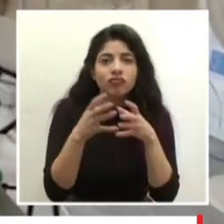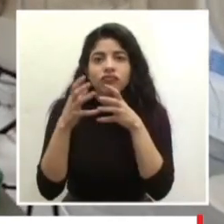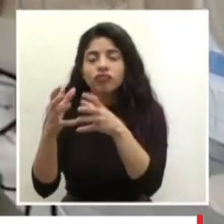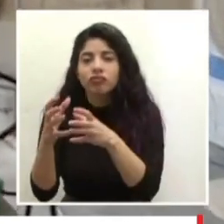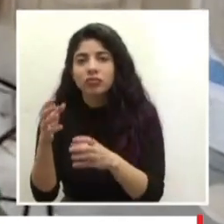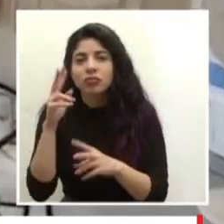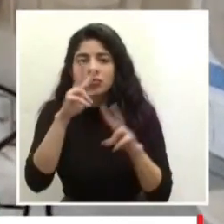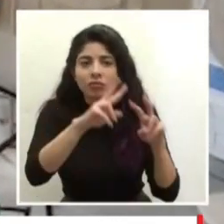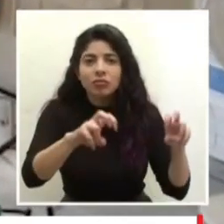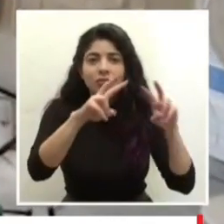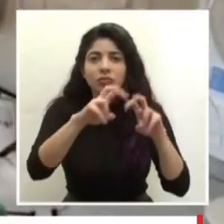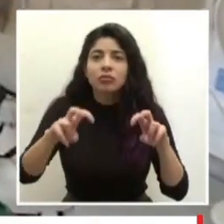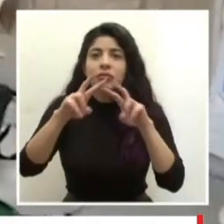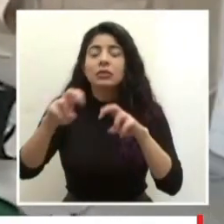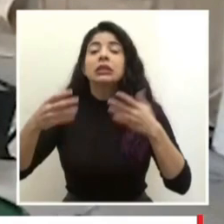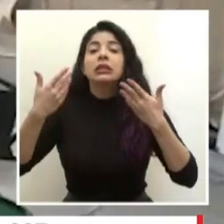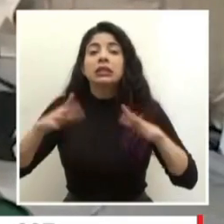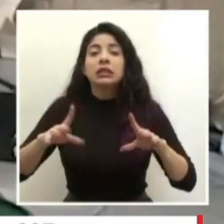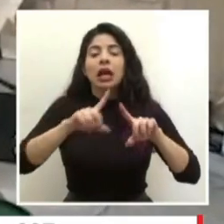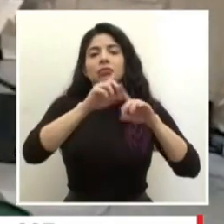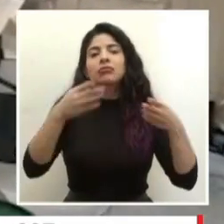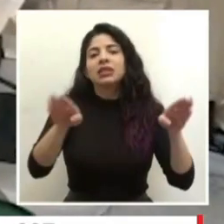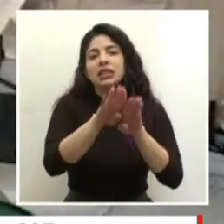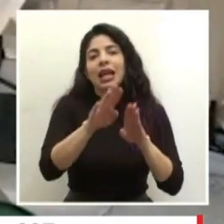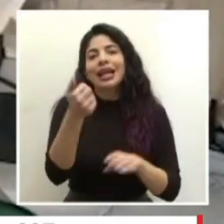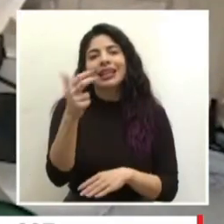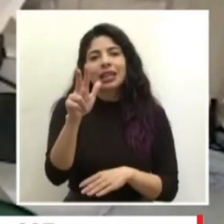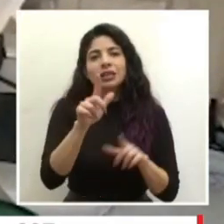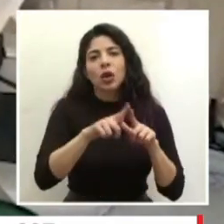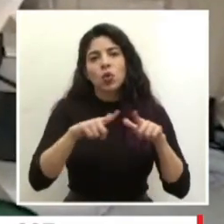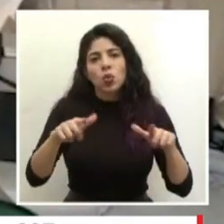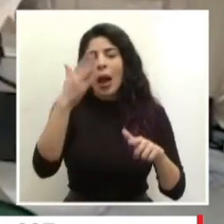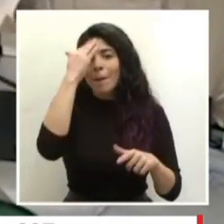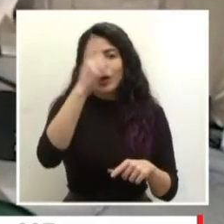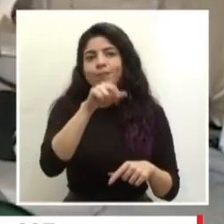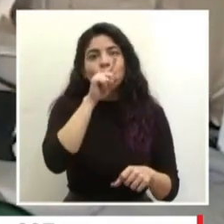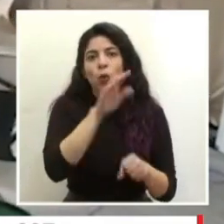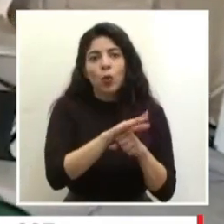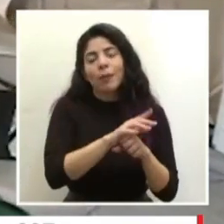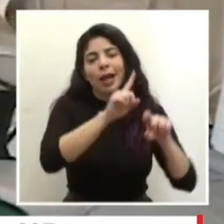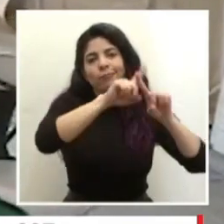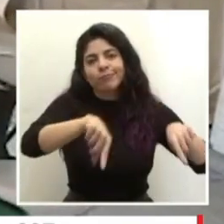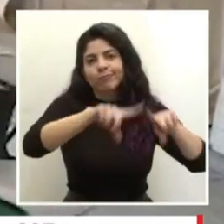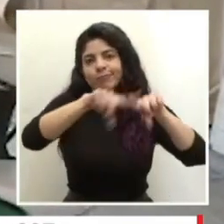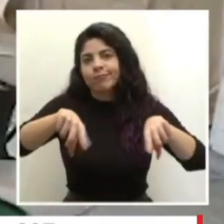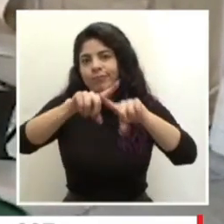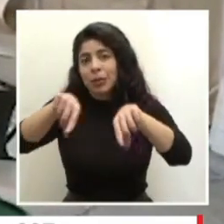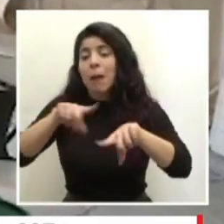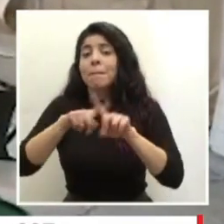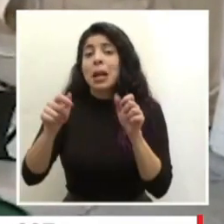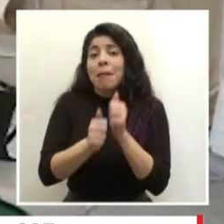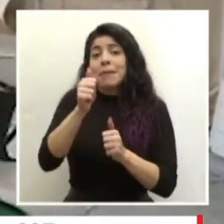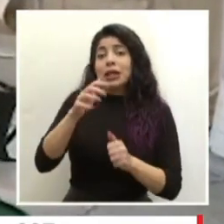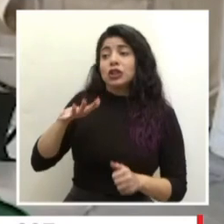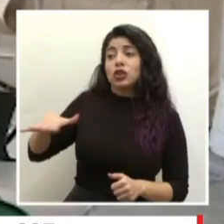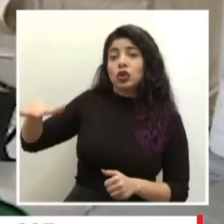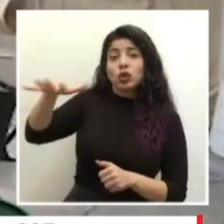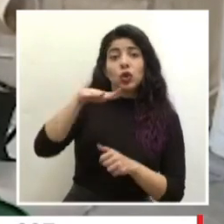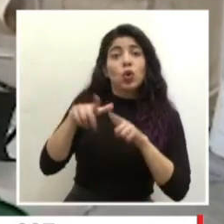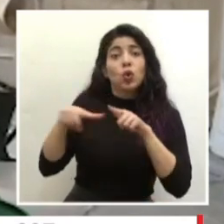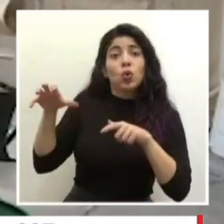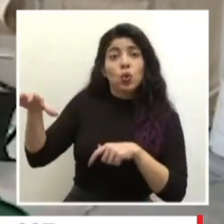han clausurado 13 lugares por algún nivel de incumplimiento, pero podríamos decir que la mayoría de los